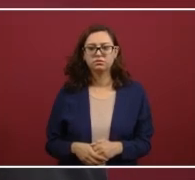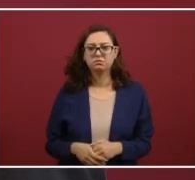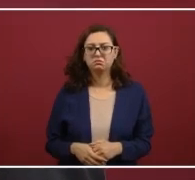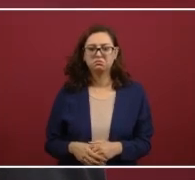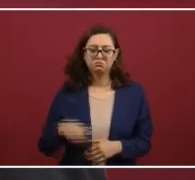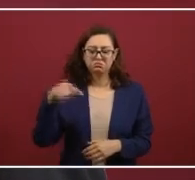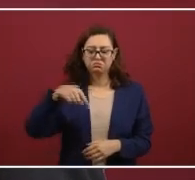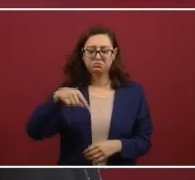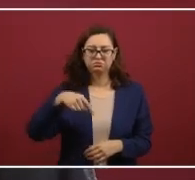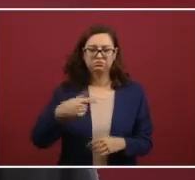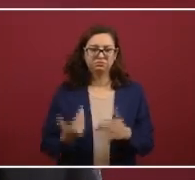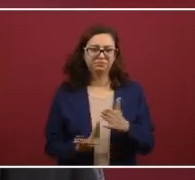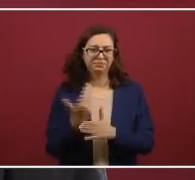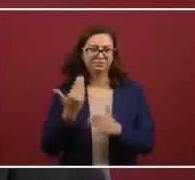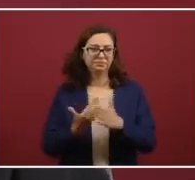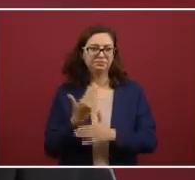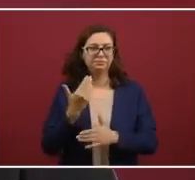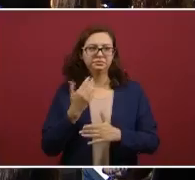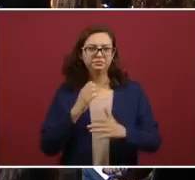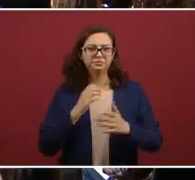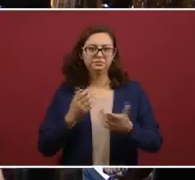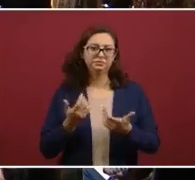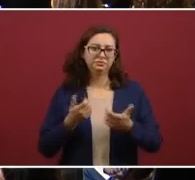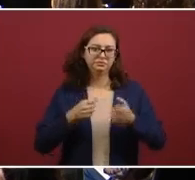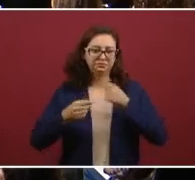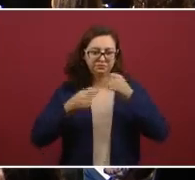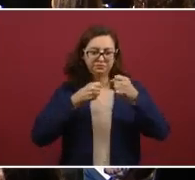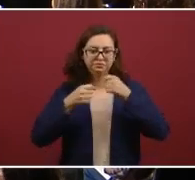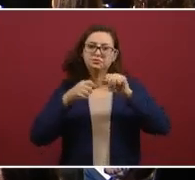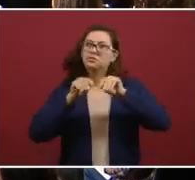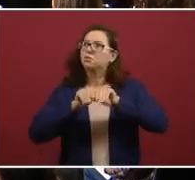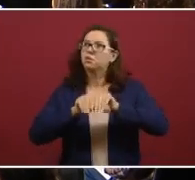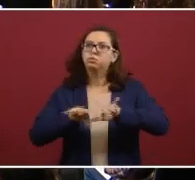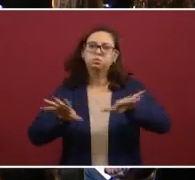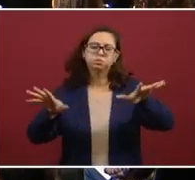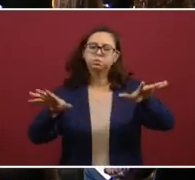creo yo, que solo los